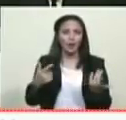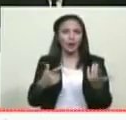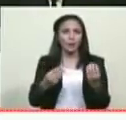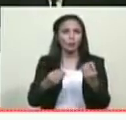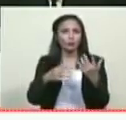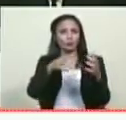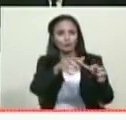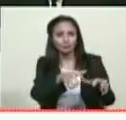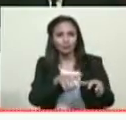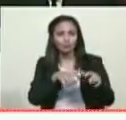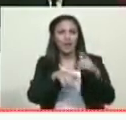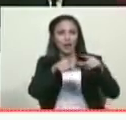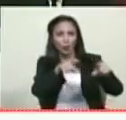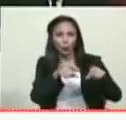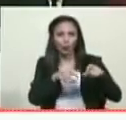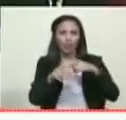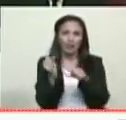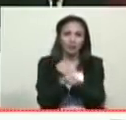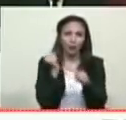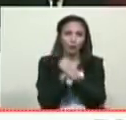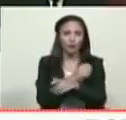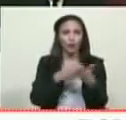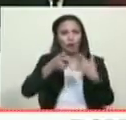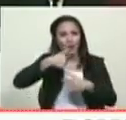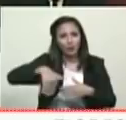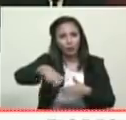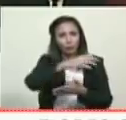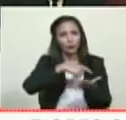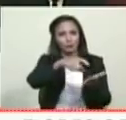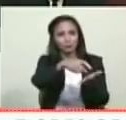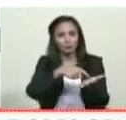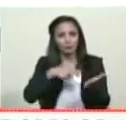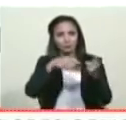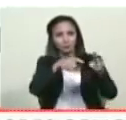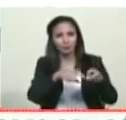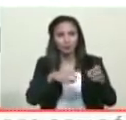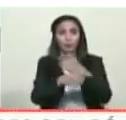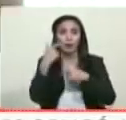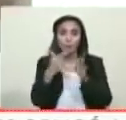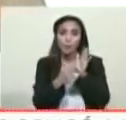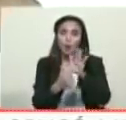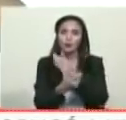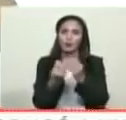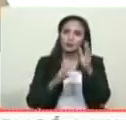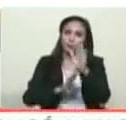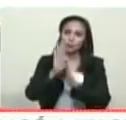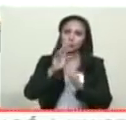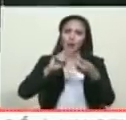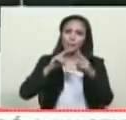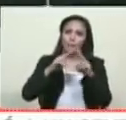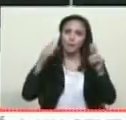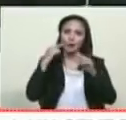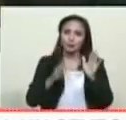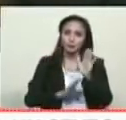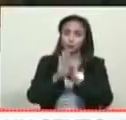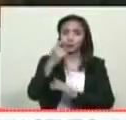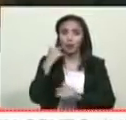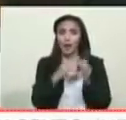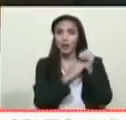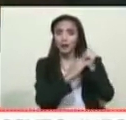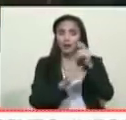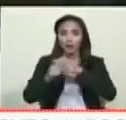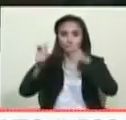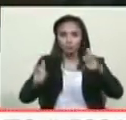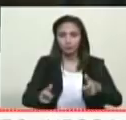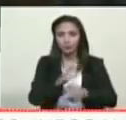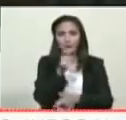para trabajos originarios y considerando un personaje promotor de la paz por ser reconocido por su liderazgo